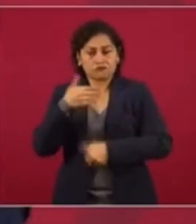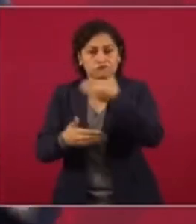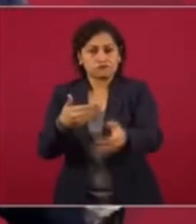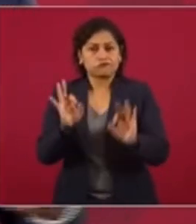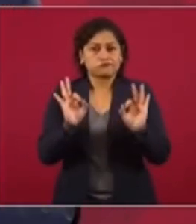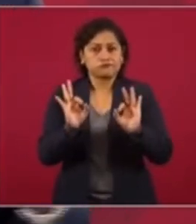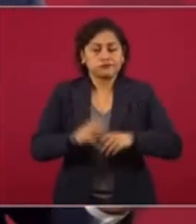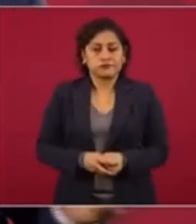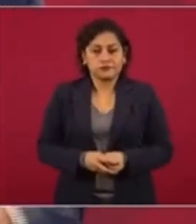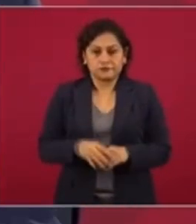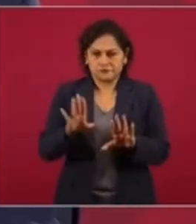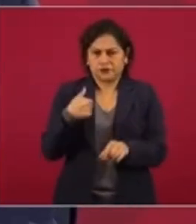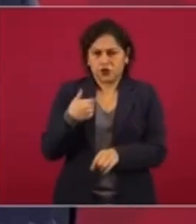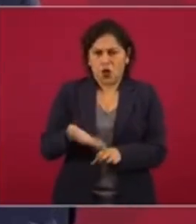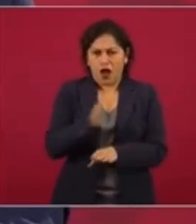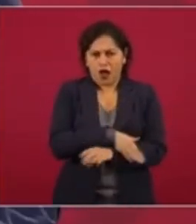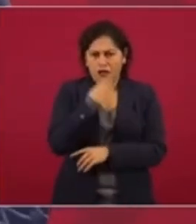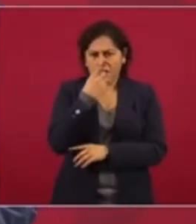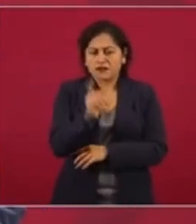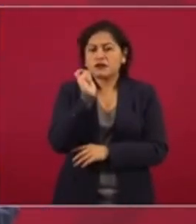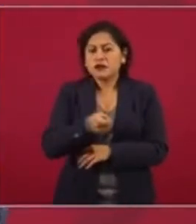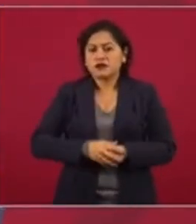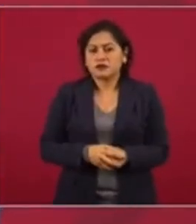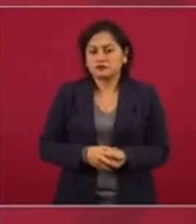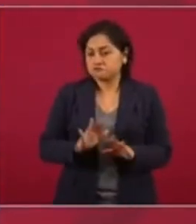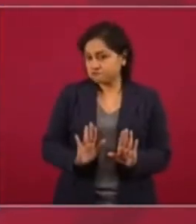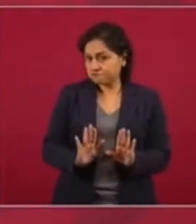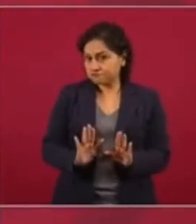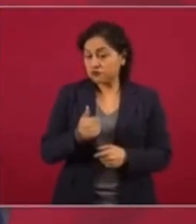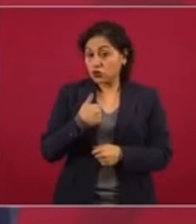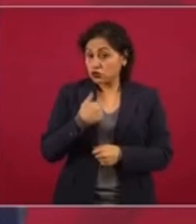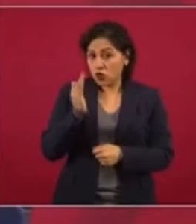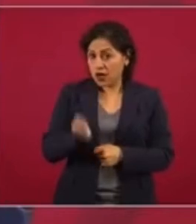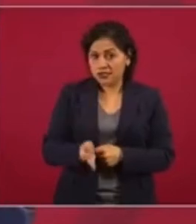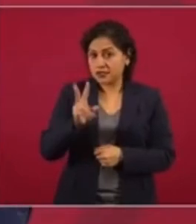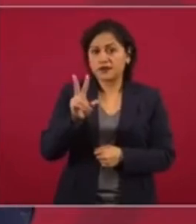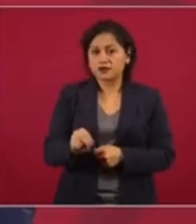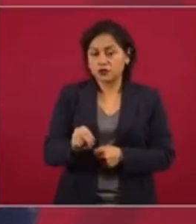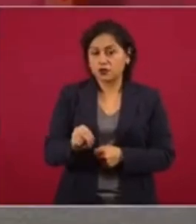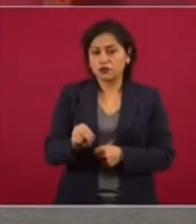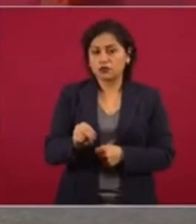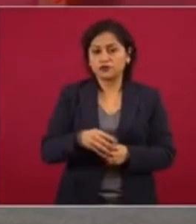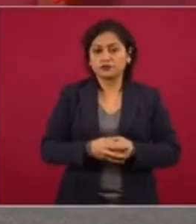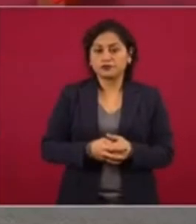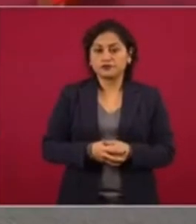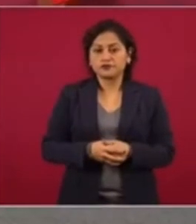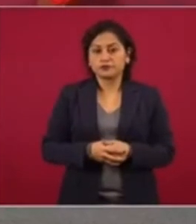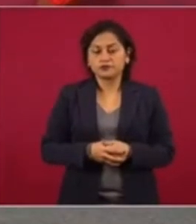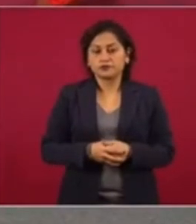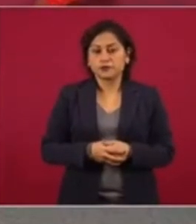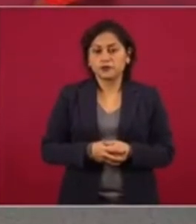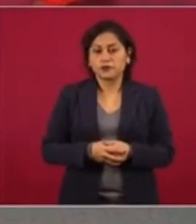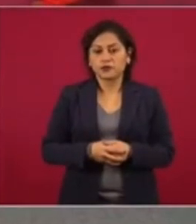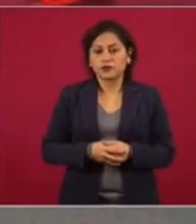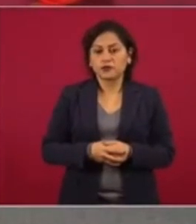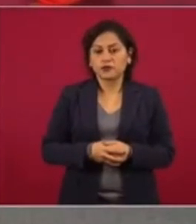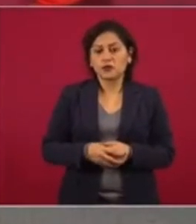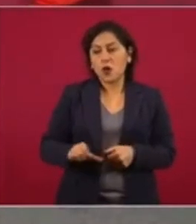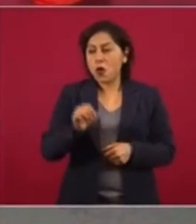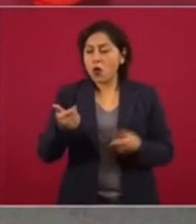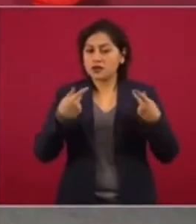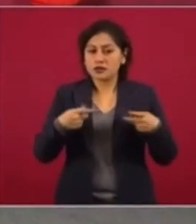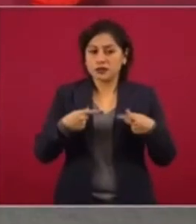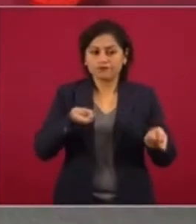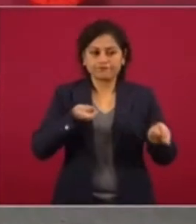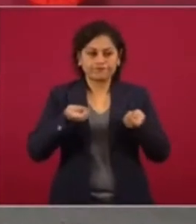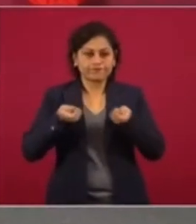Y lo dije desde el principio, no voy a permitir que se manipule